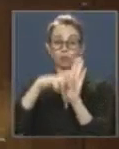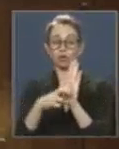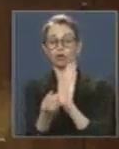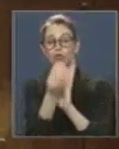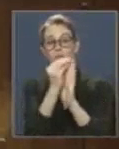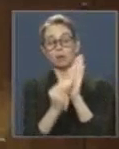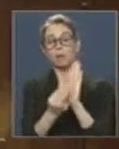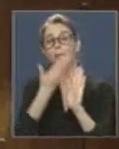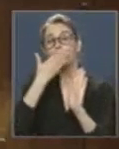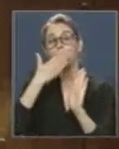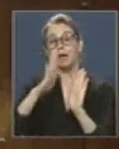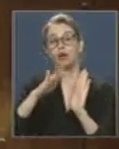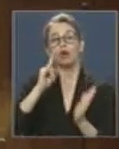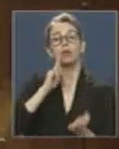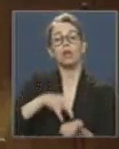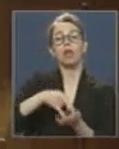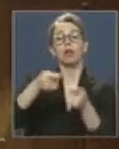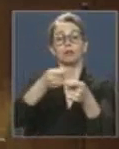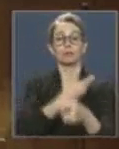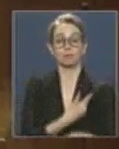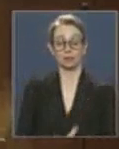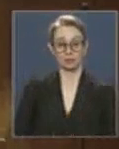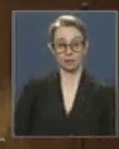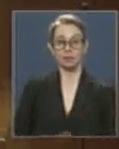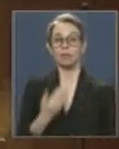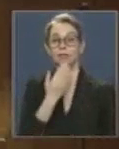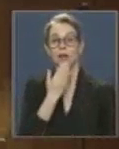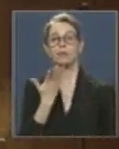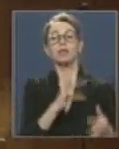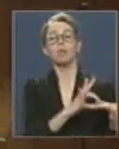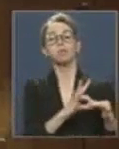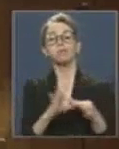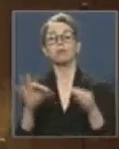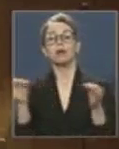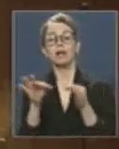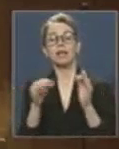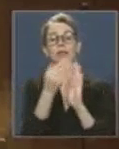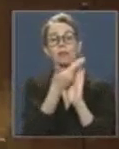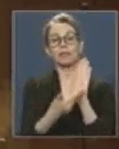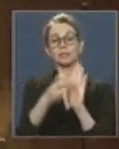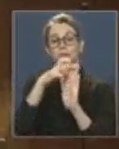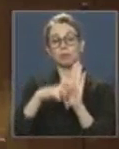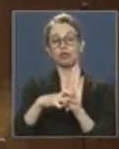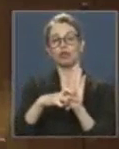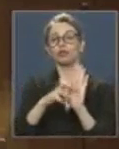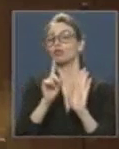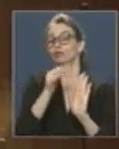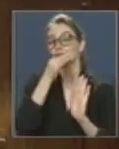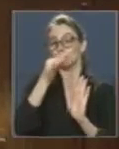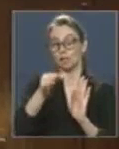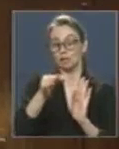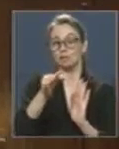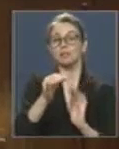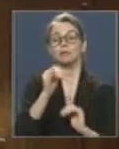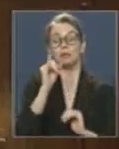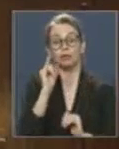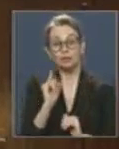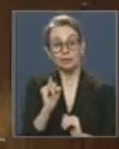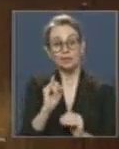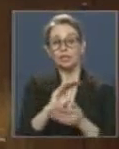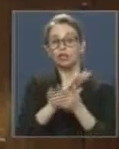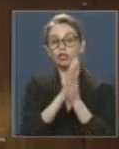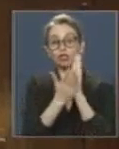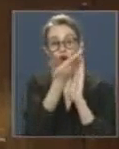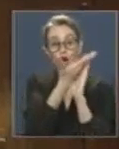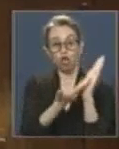de esta iniciativa presidencial, así como los fundamentos y antecedentes de la misma, haciendo presente sobre el particular que todo